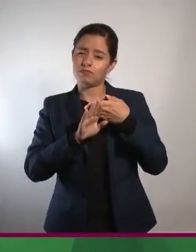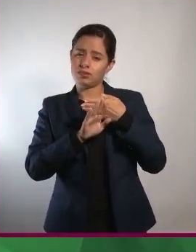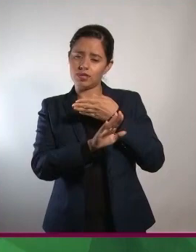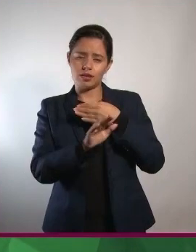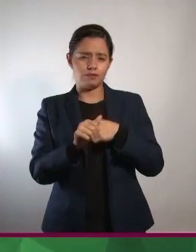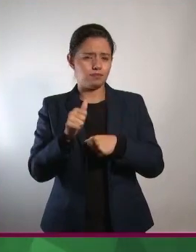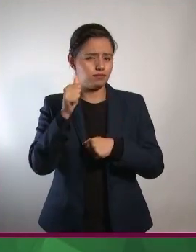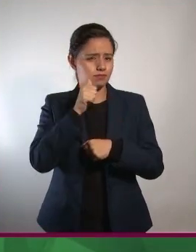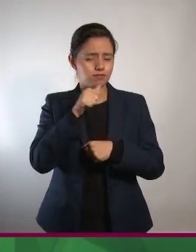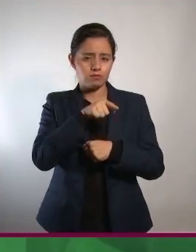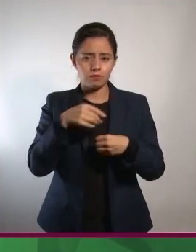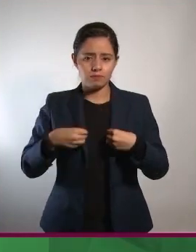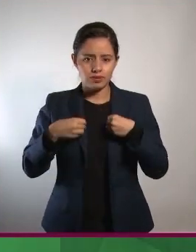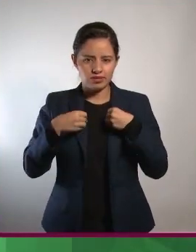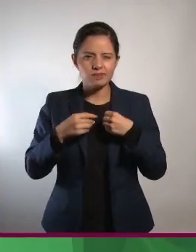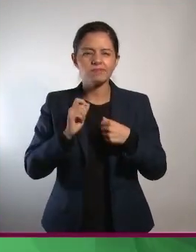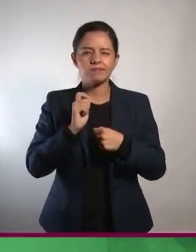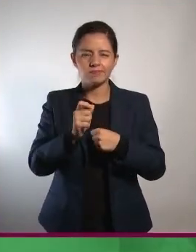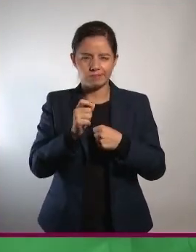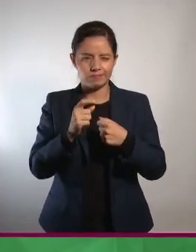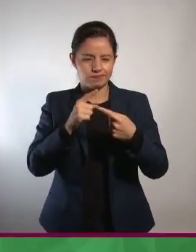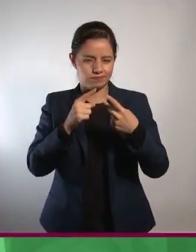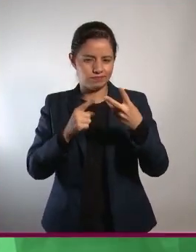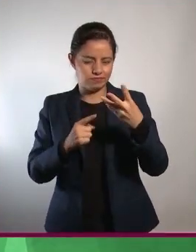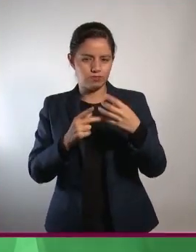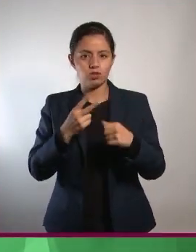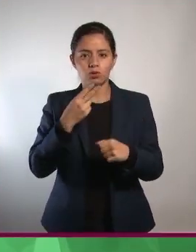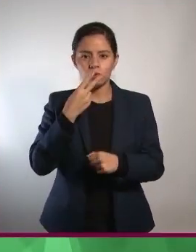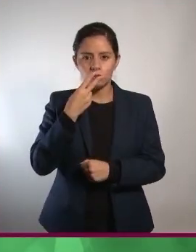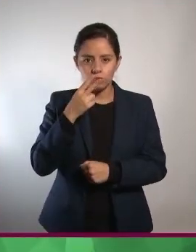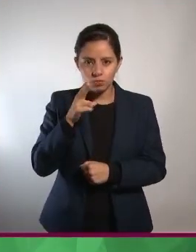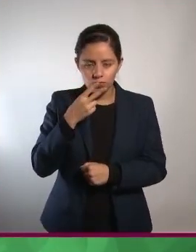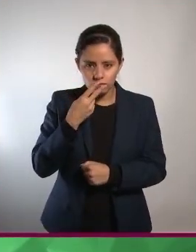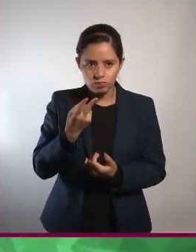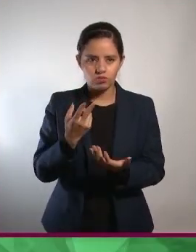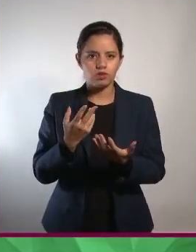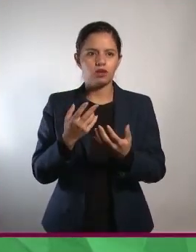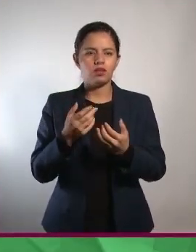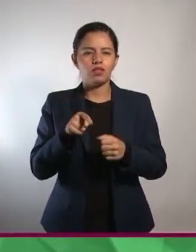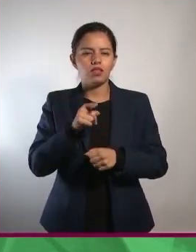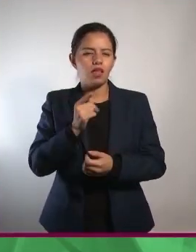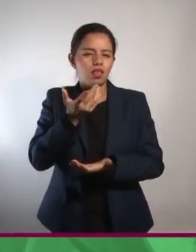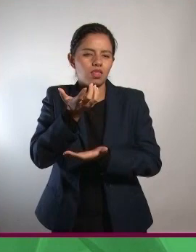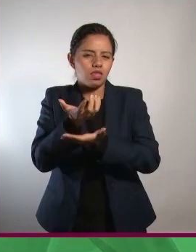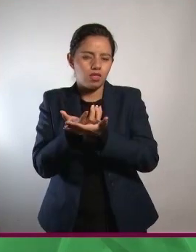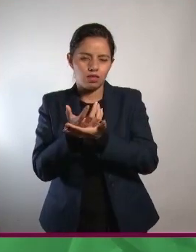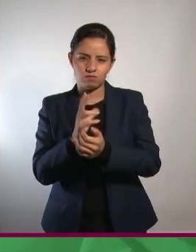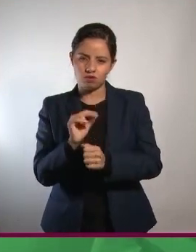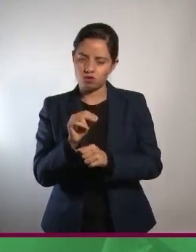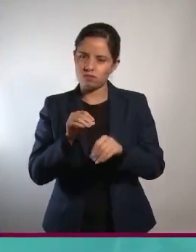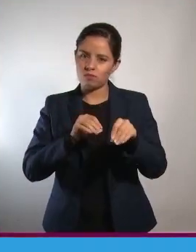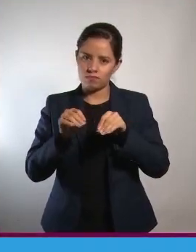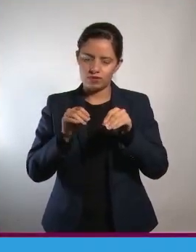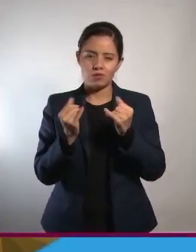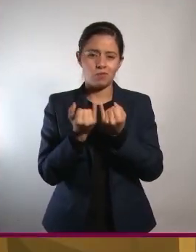nuestra vida las siguientes cosas: el tabaquismo, el sedentarismo y el